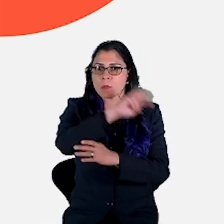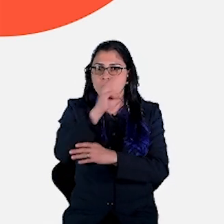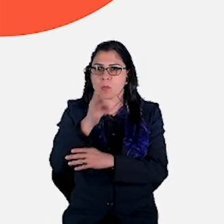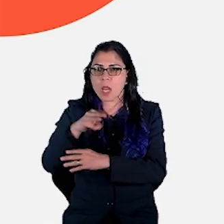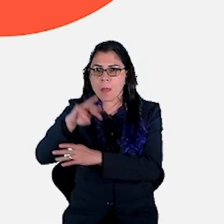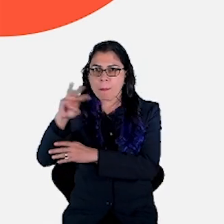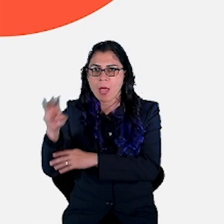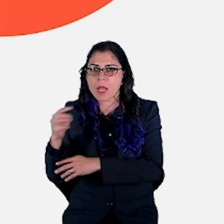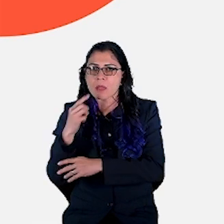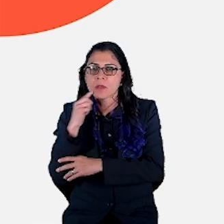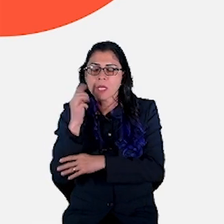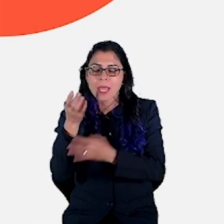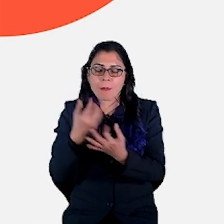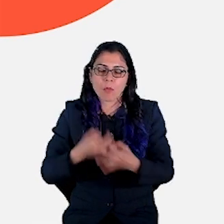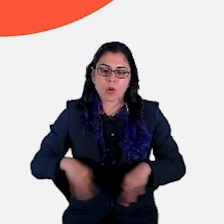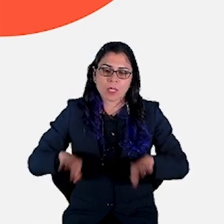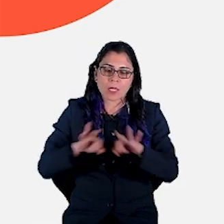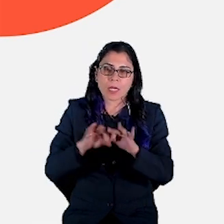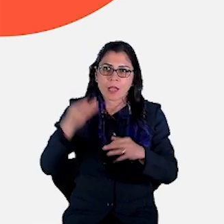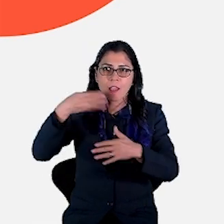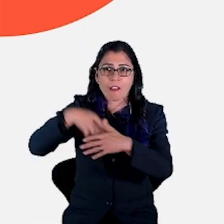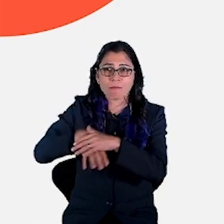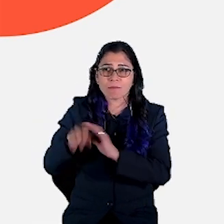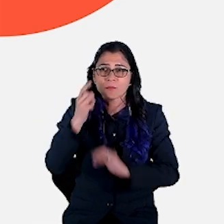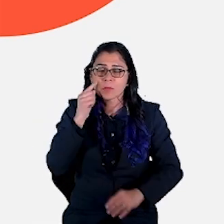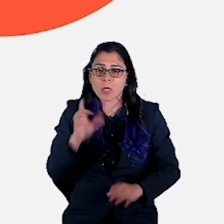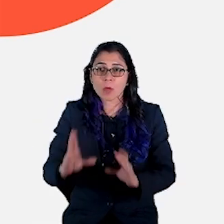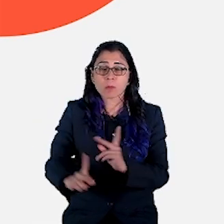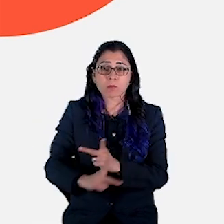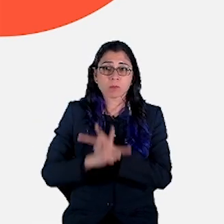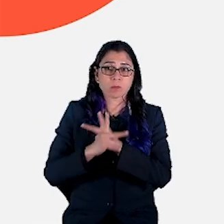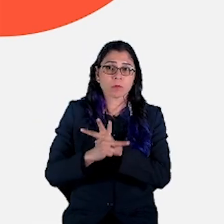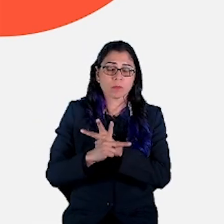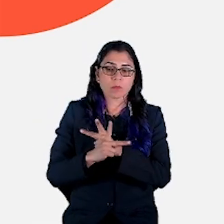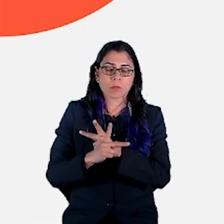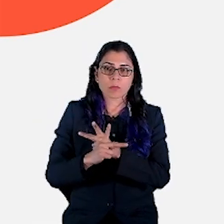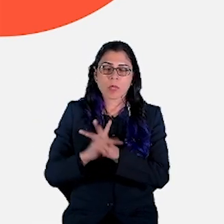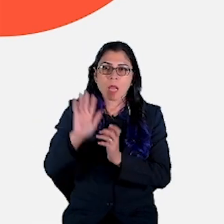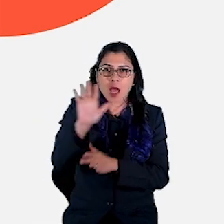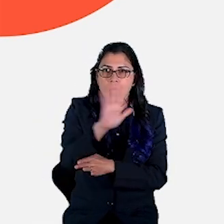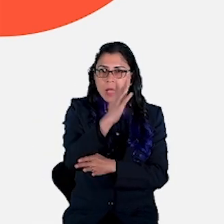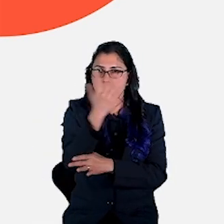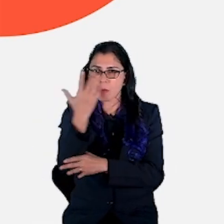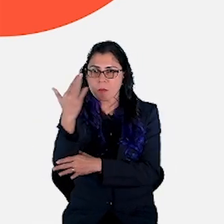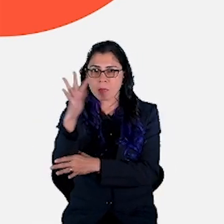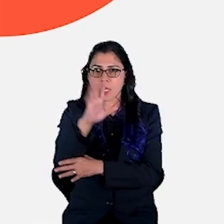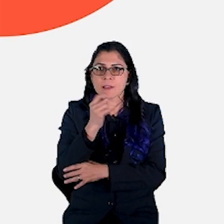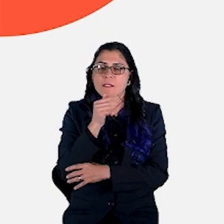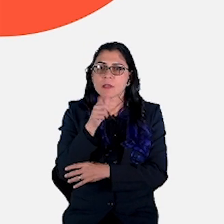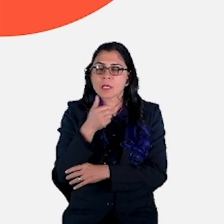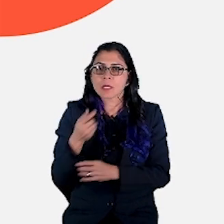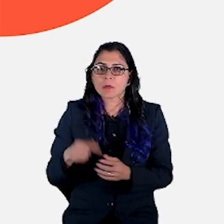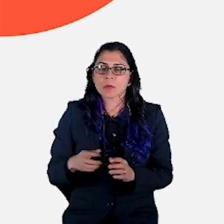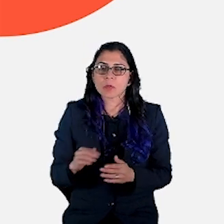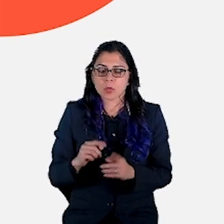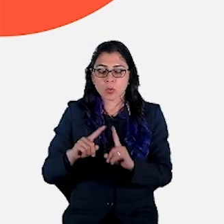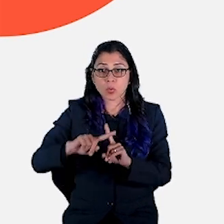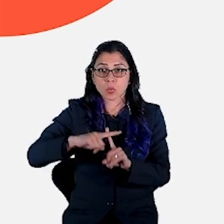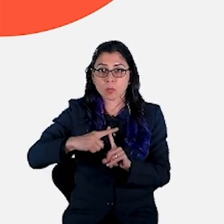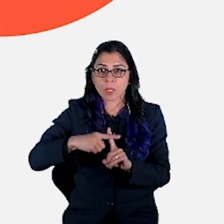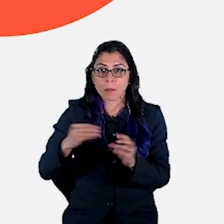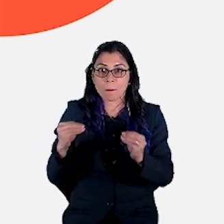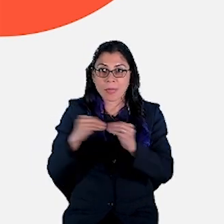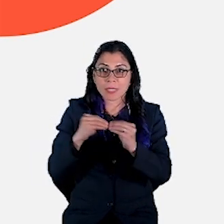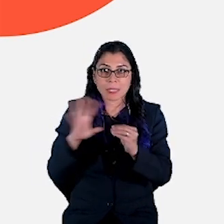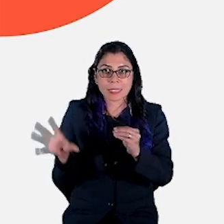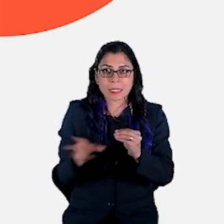54 por del océano bajo protección ambiental al sumar el banco volcán ubicado